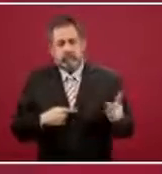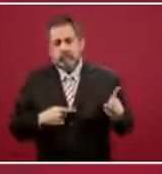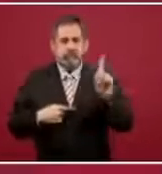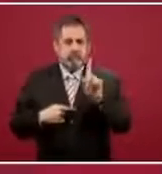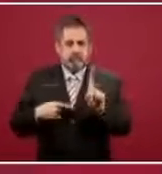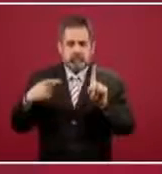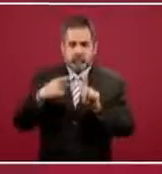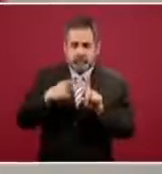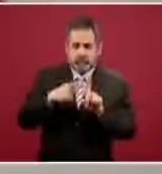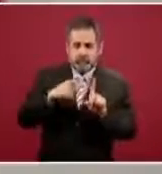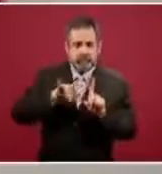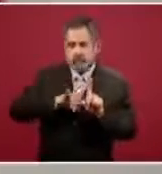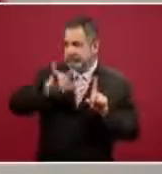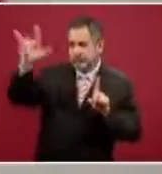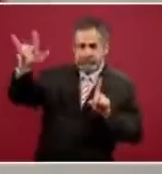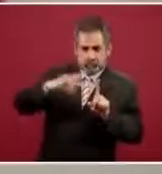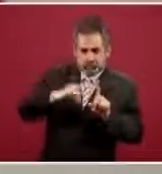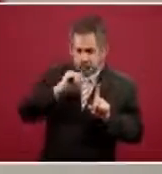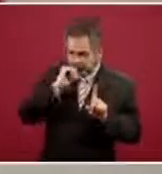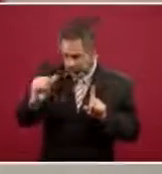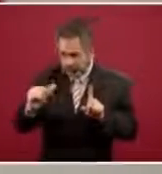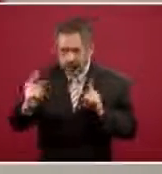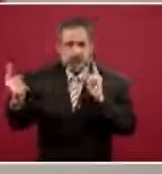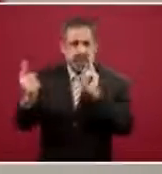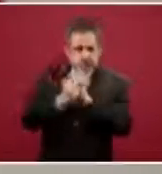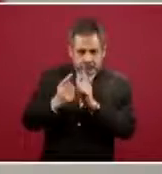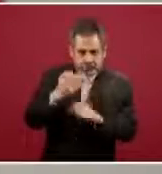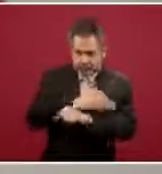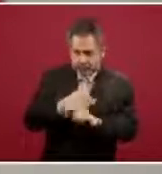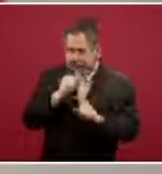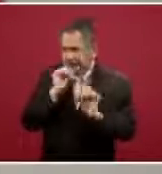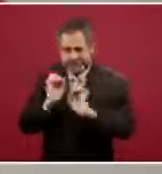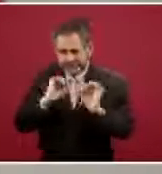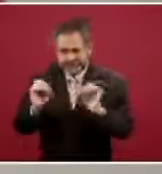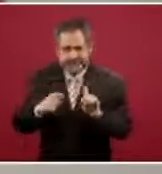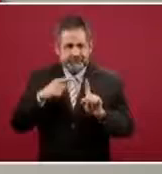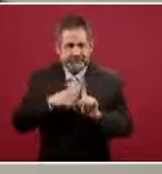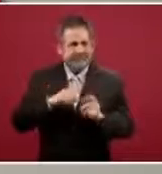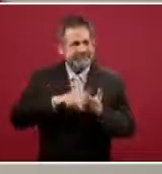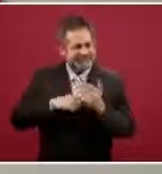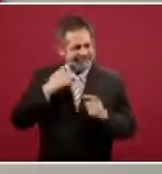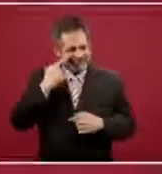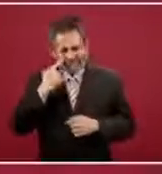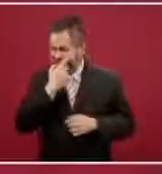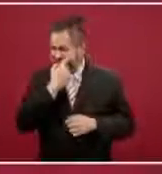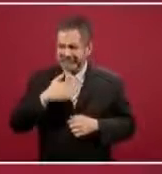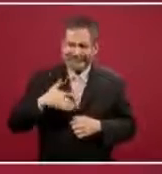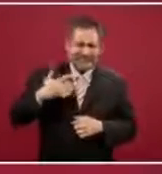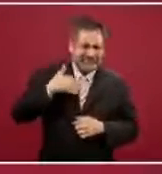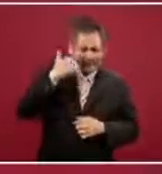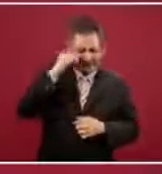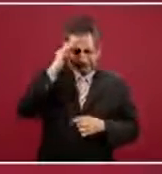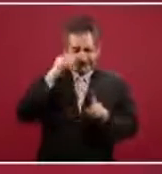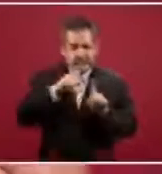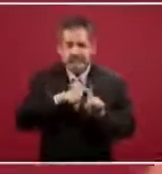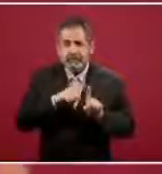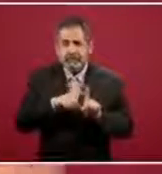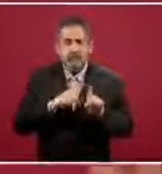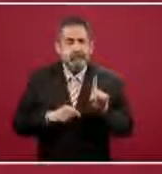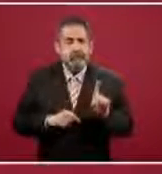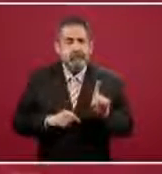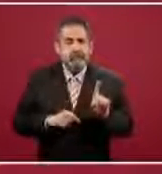no viajó no viene un pariente de fuera tiene síntomas pero no se percató que